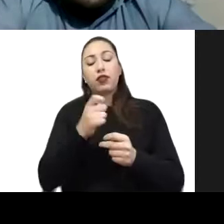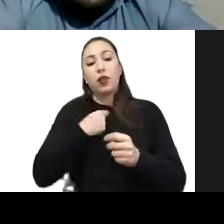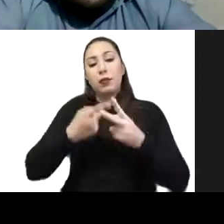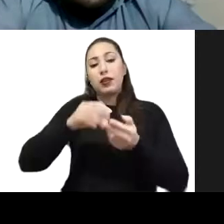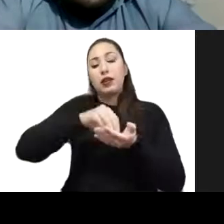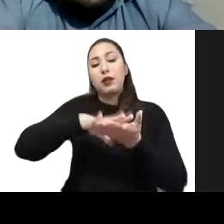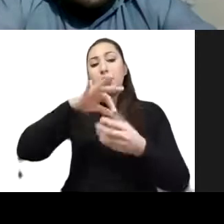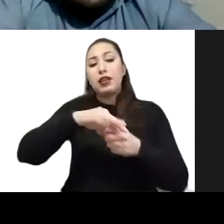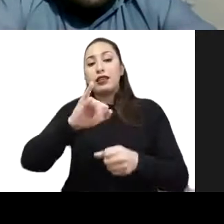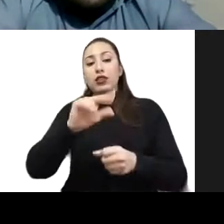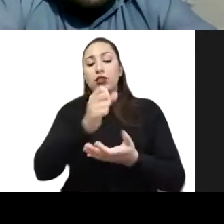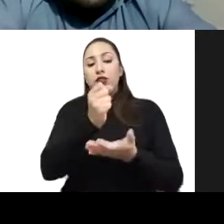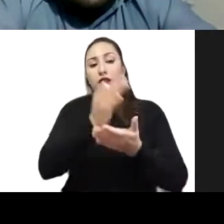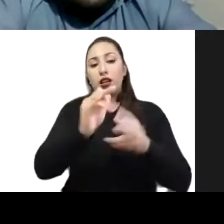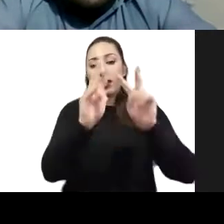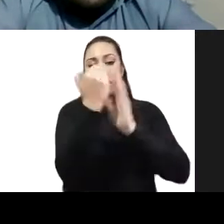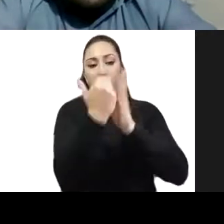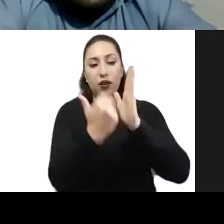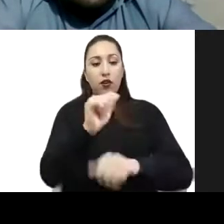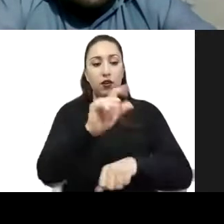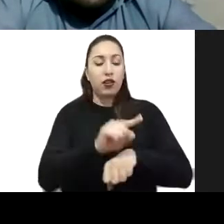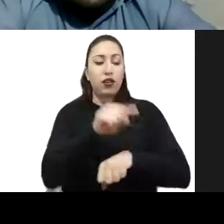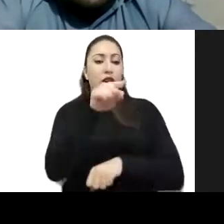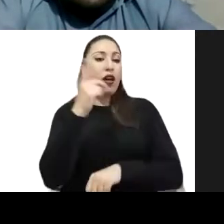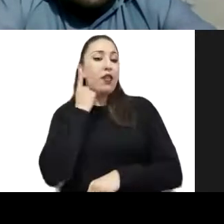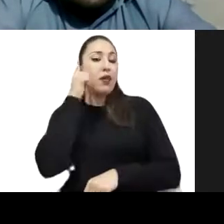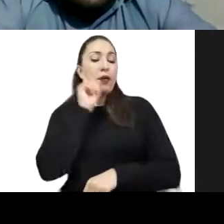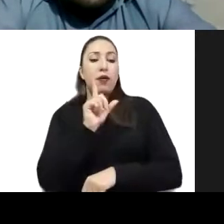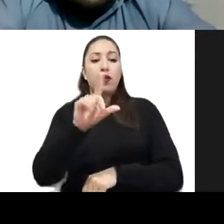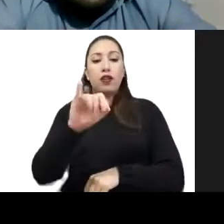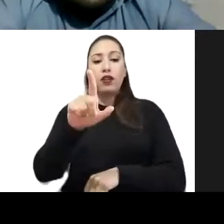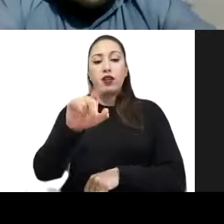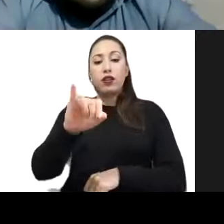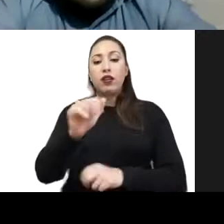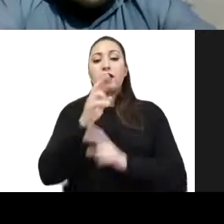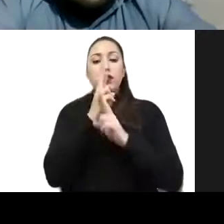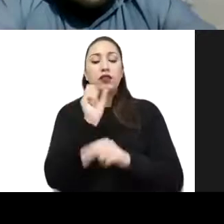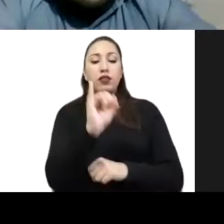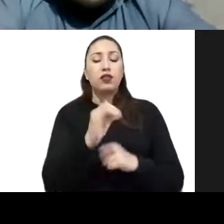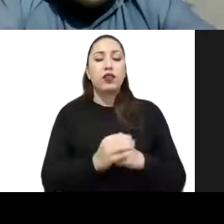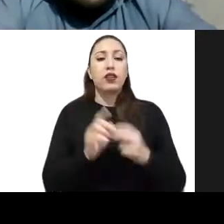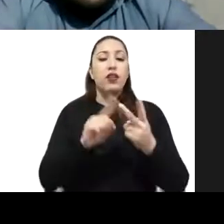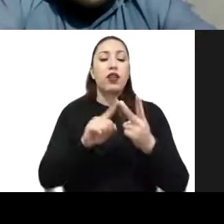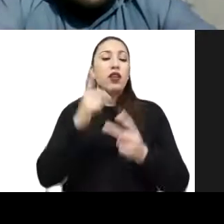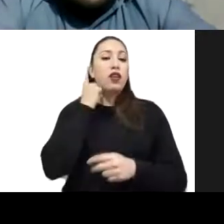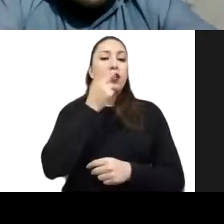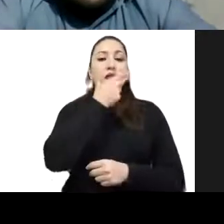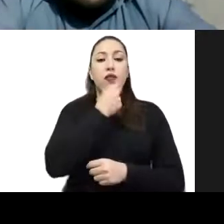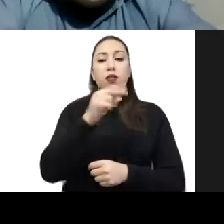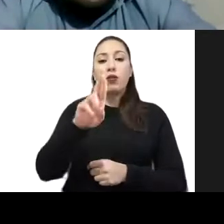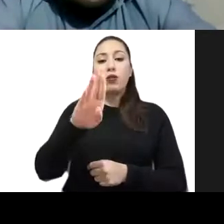día. Diputada Lilia María Sarmiento Gómez. Lilia María Sarmiento Gómez, a favor. Gracias. Diputada Eleazar Rubio Aldarán.